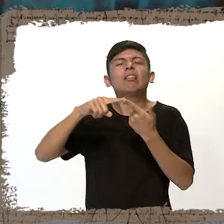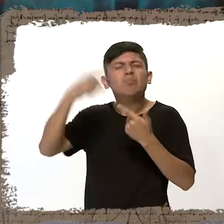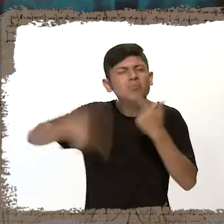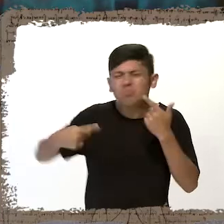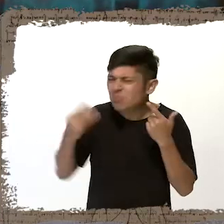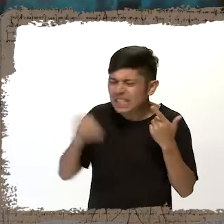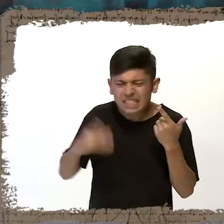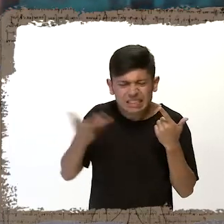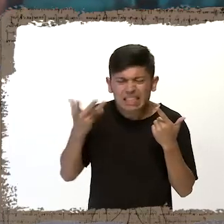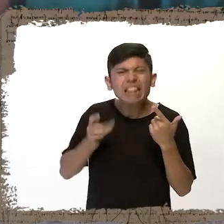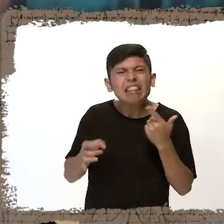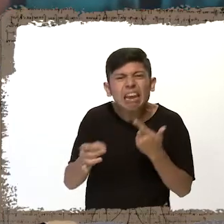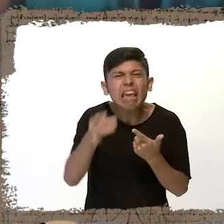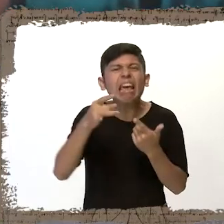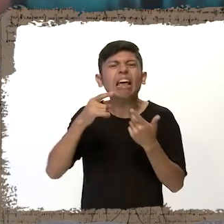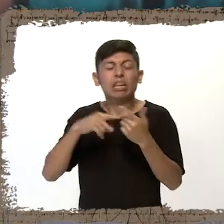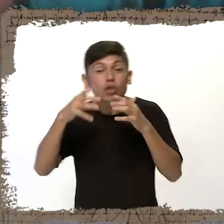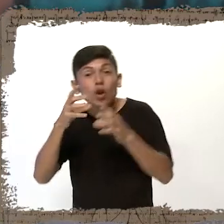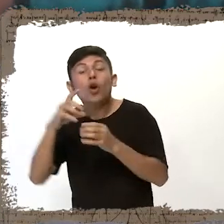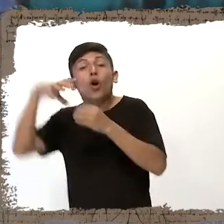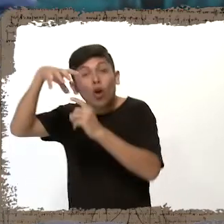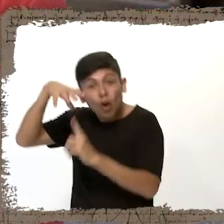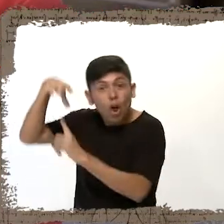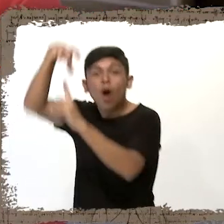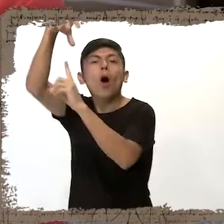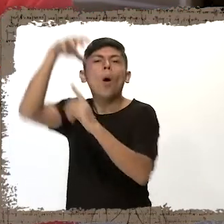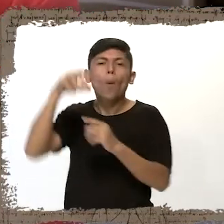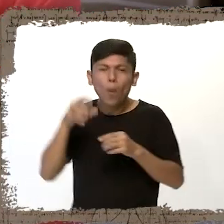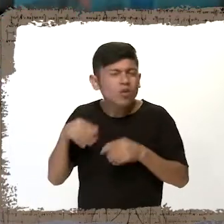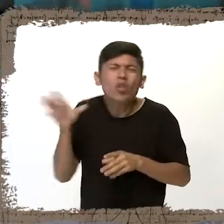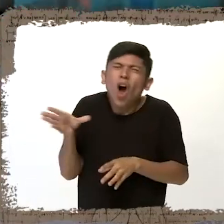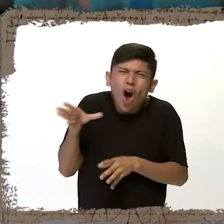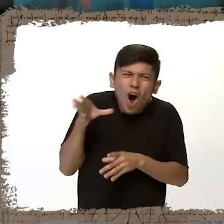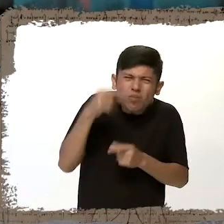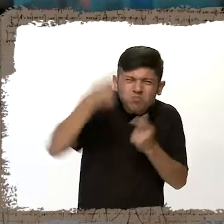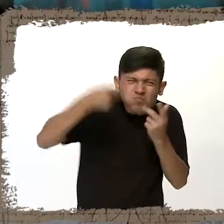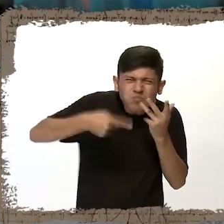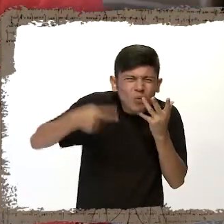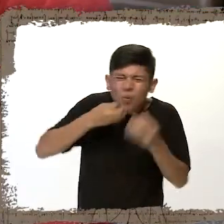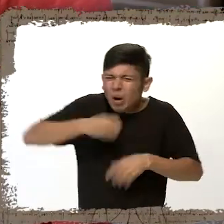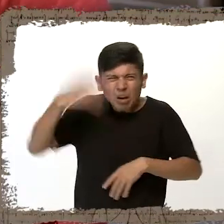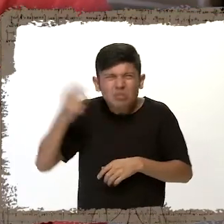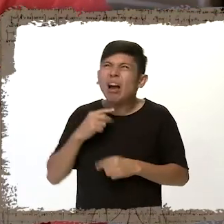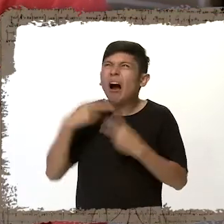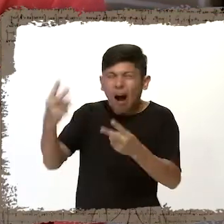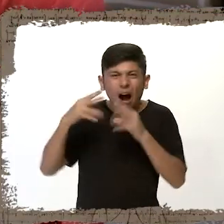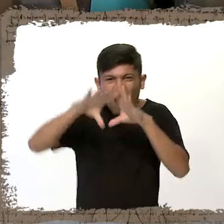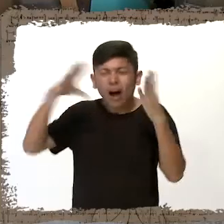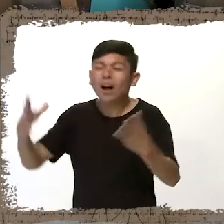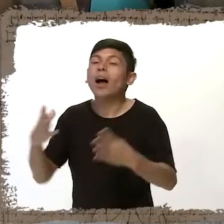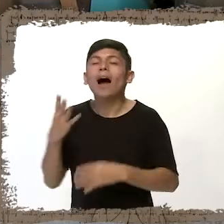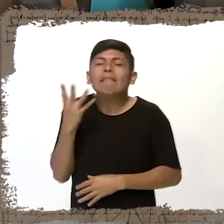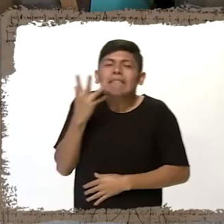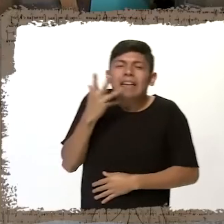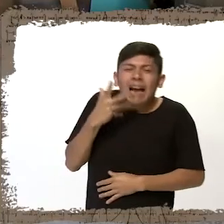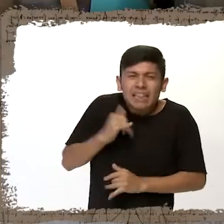en... ¿Qué más era? En trenes, en tranvías. En globos. En trineos. En todo. En cualquier cosa. Me